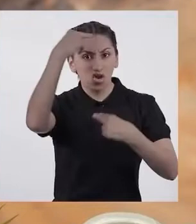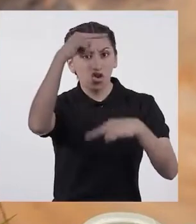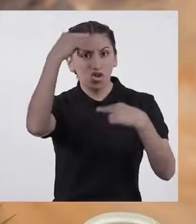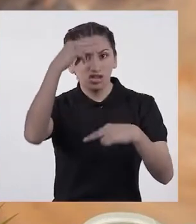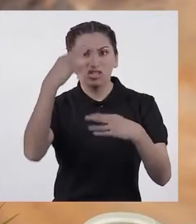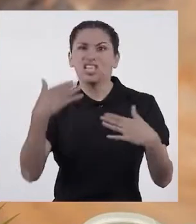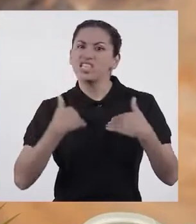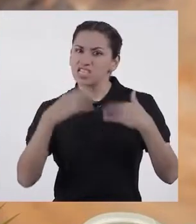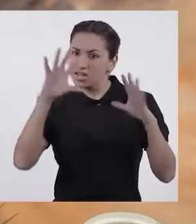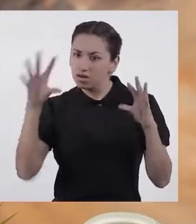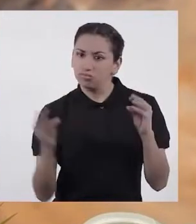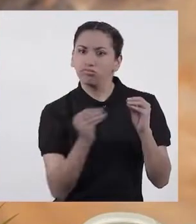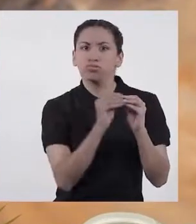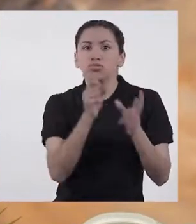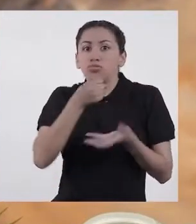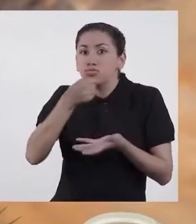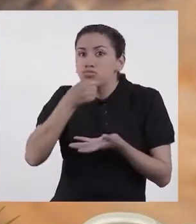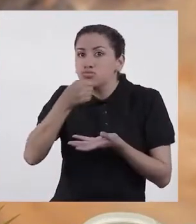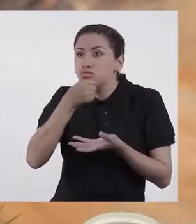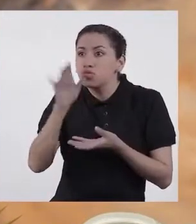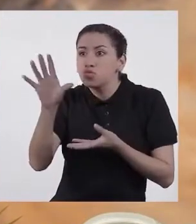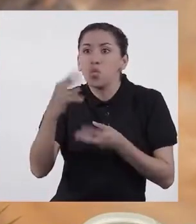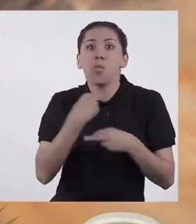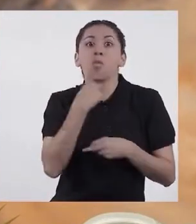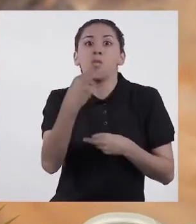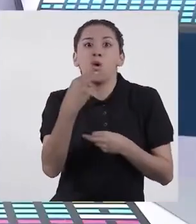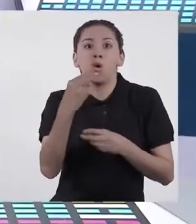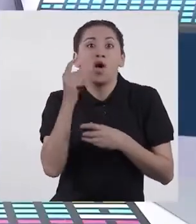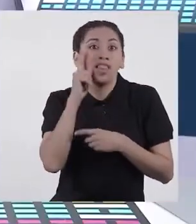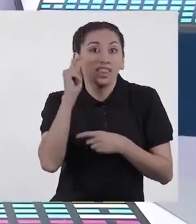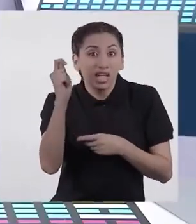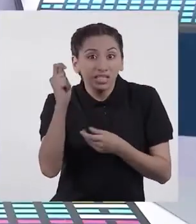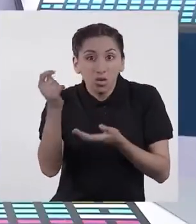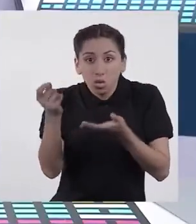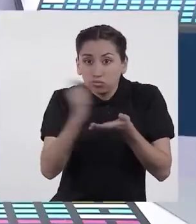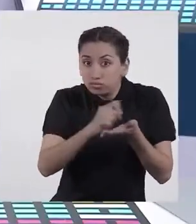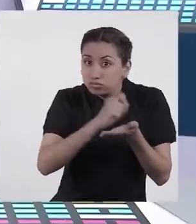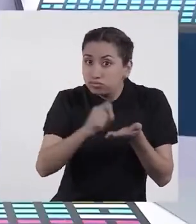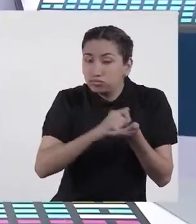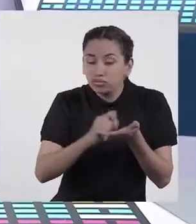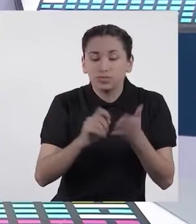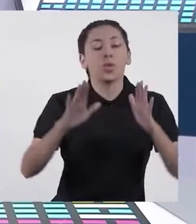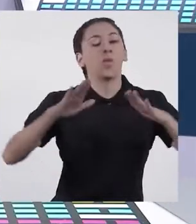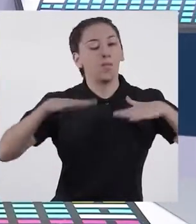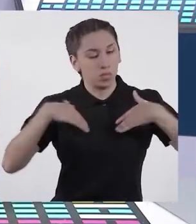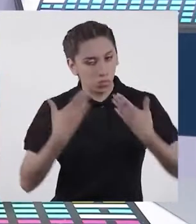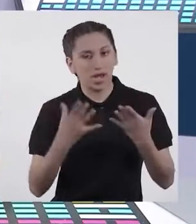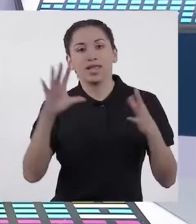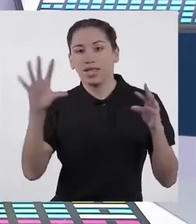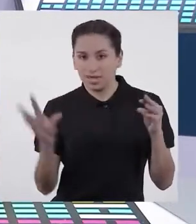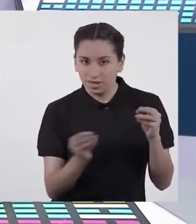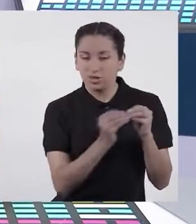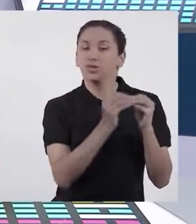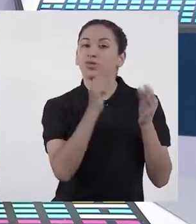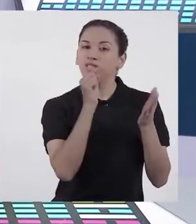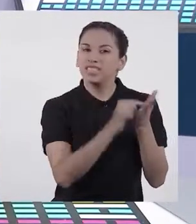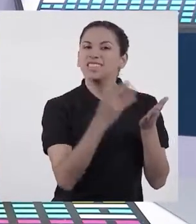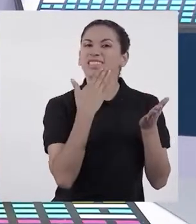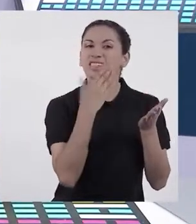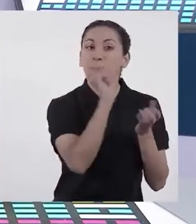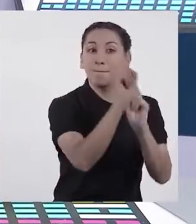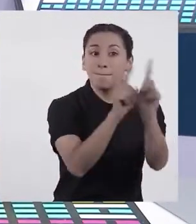noticias incluyen las declaraciones de las personas. Así es. Puede incluir declaraciones de